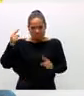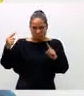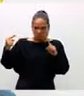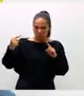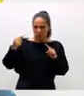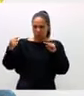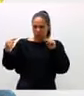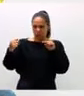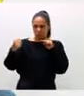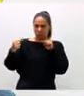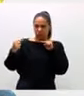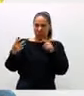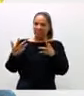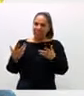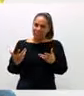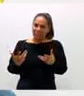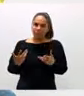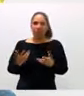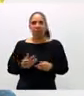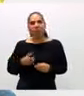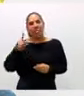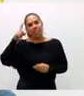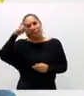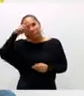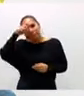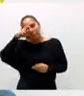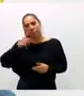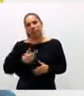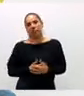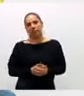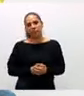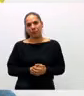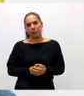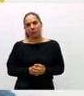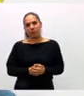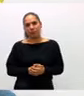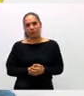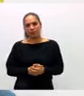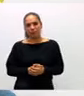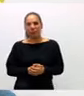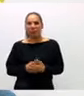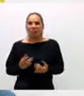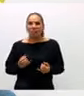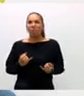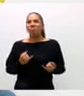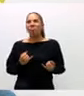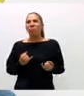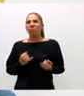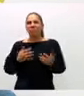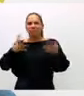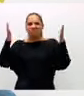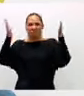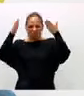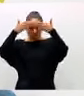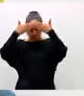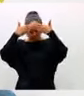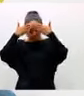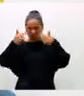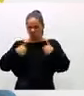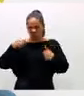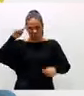partes involucradas tienen un poco una nube que les impide ver con